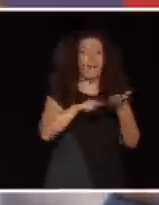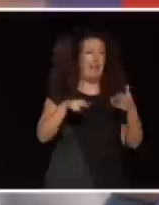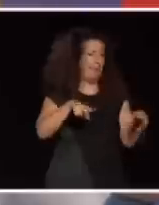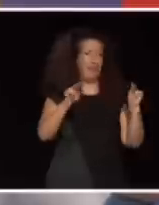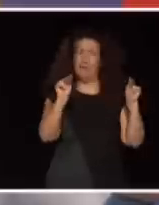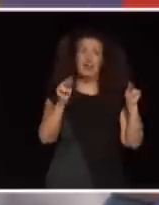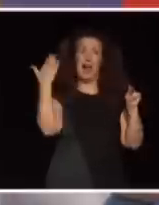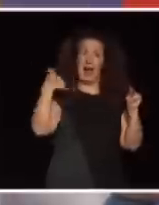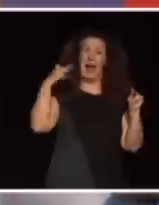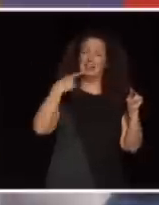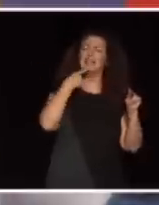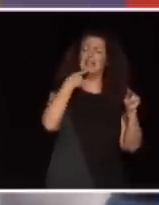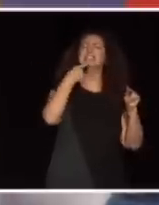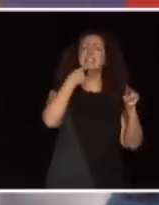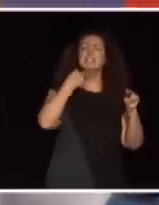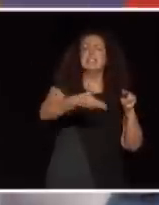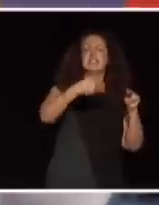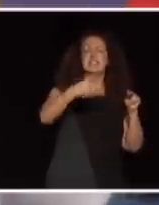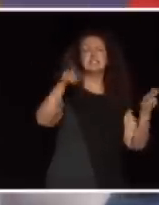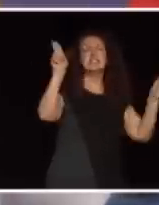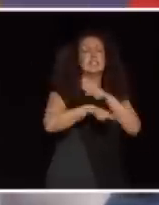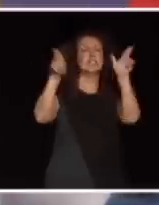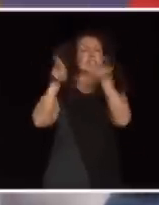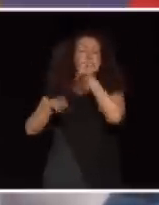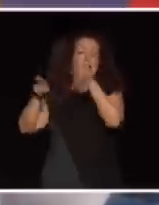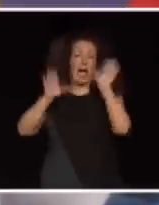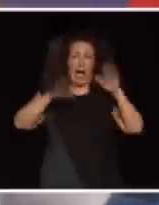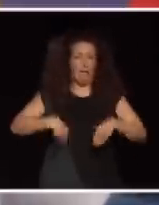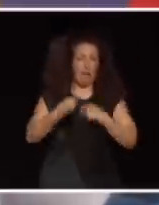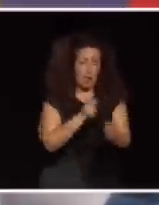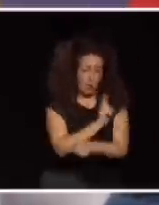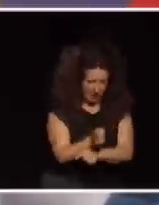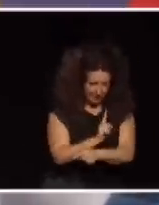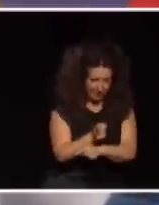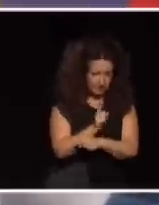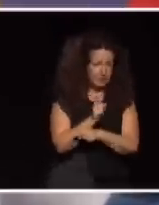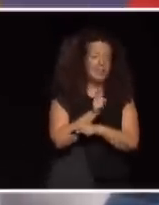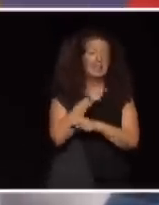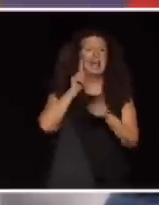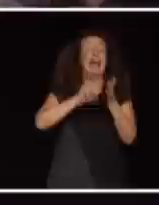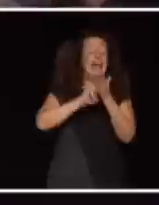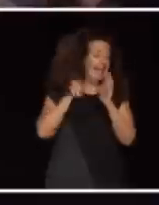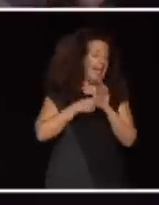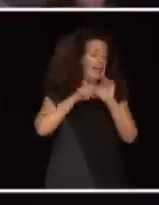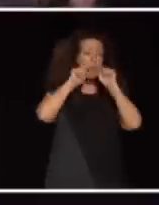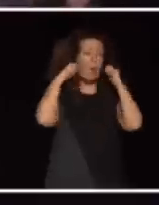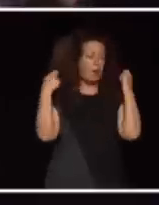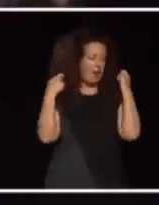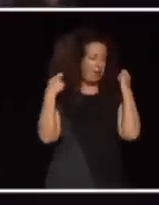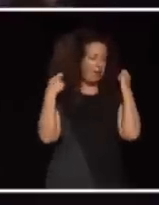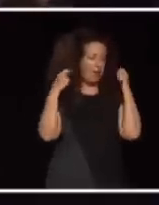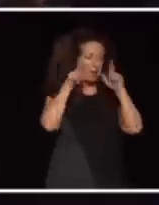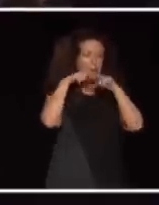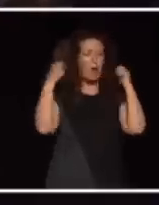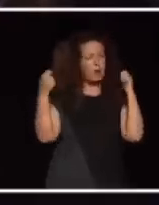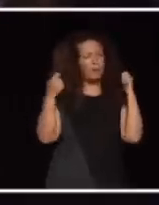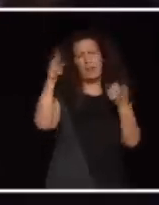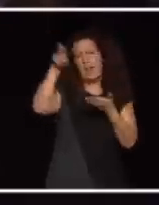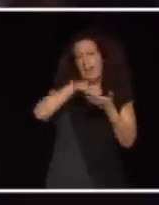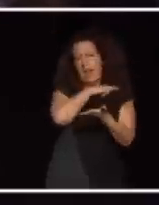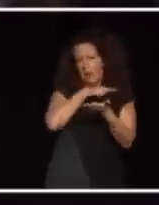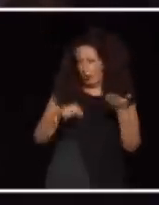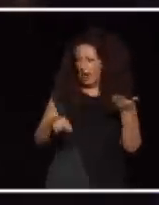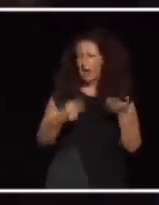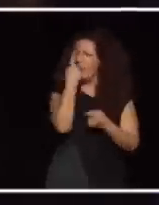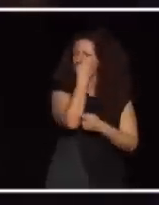comprometieron todas las fuerzas políticas cuando estaban en la oposición. Derogar la ley Mordaza y renovar de una vez por